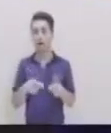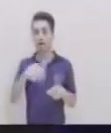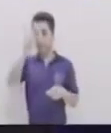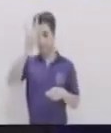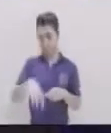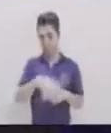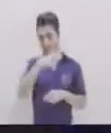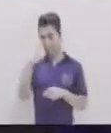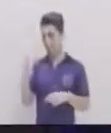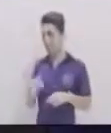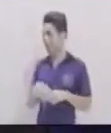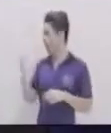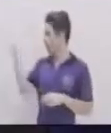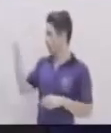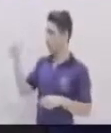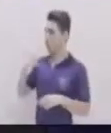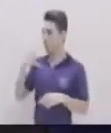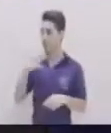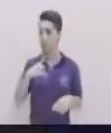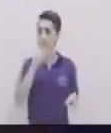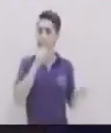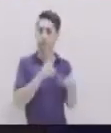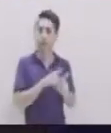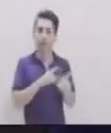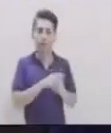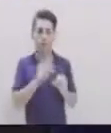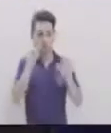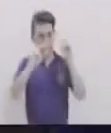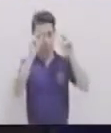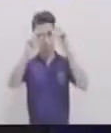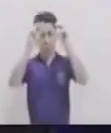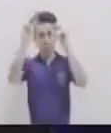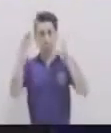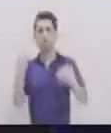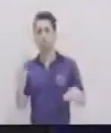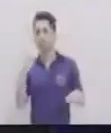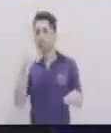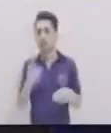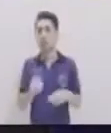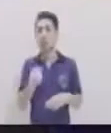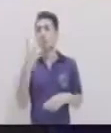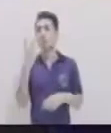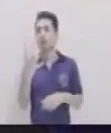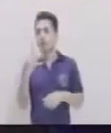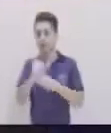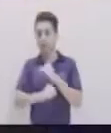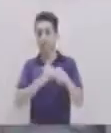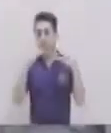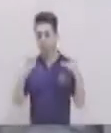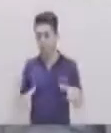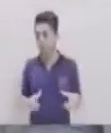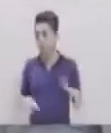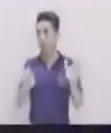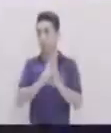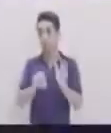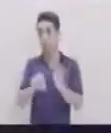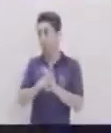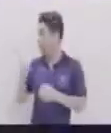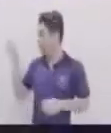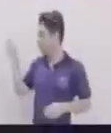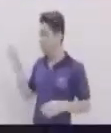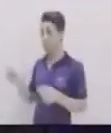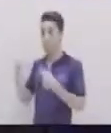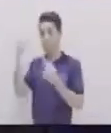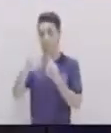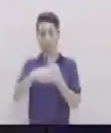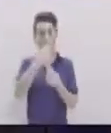una tabla. Acá tenemos una tabla que también nos representa lo que son la cantidad de frutas. Por ejemplo, la